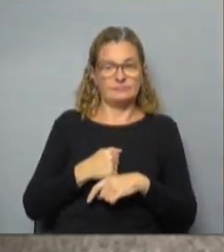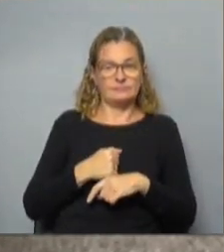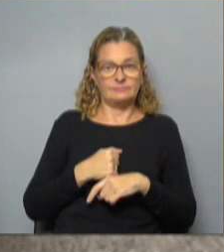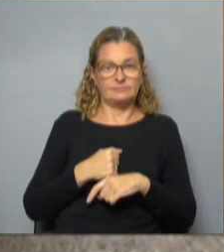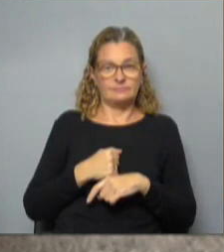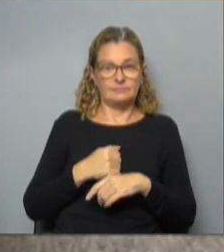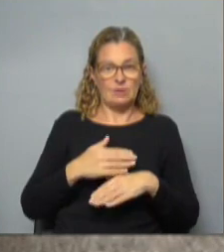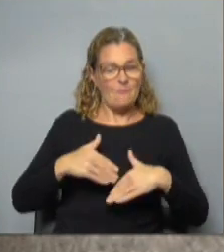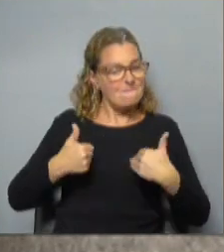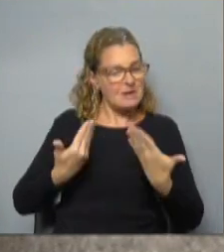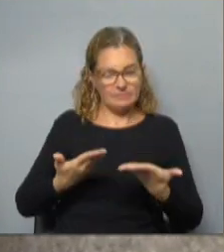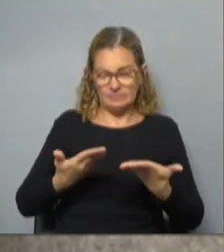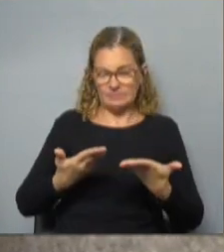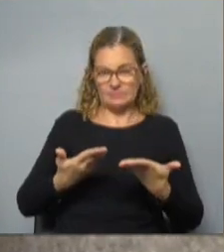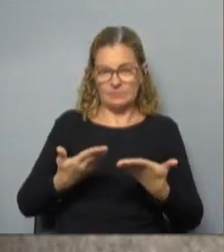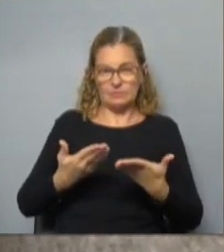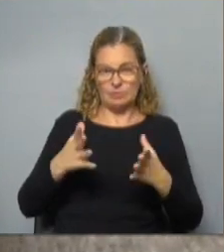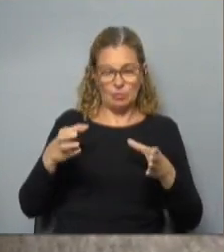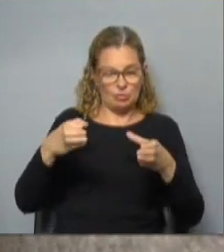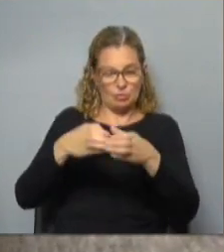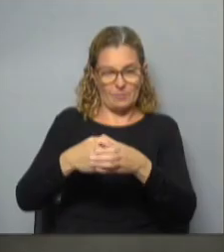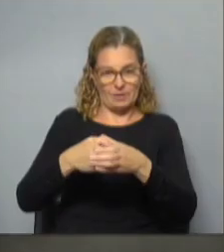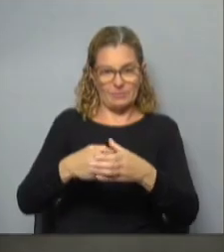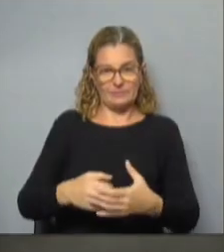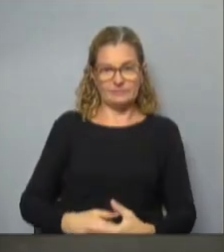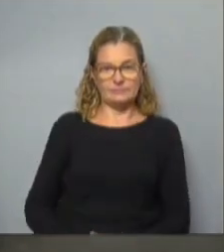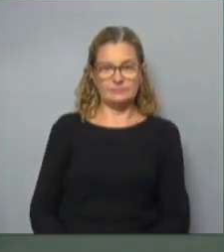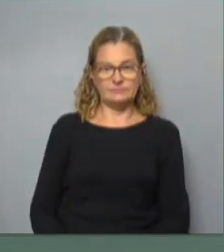lo máximo posible y todo mi equipo